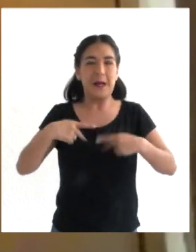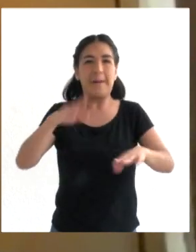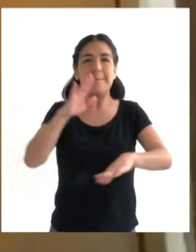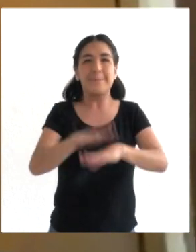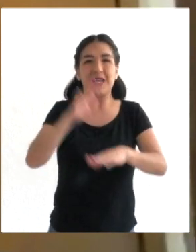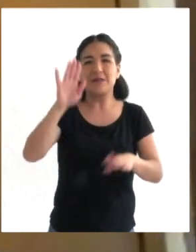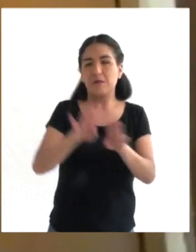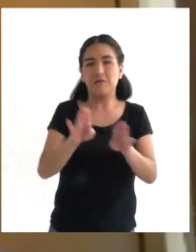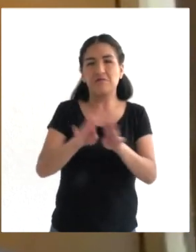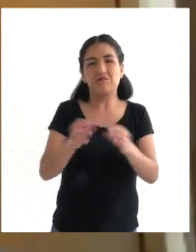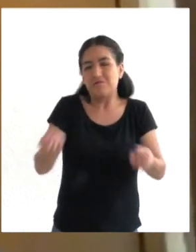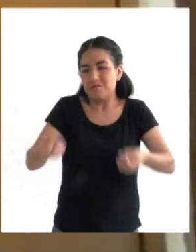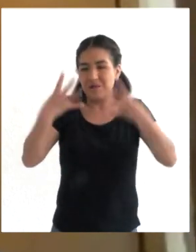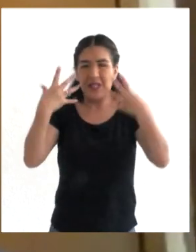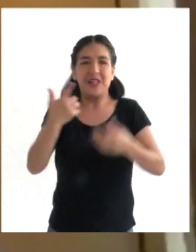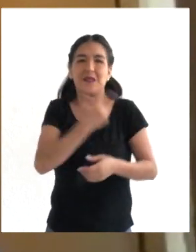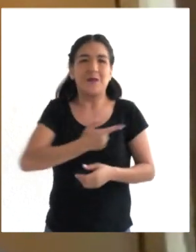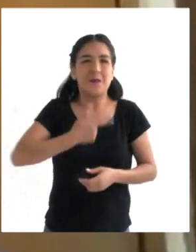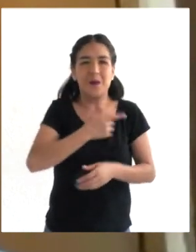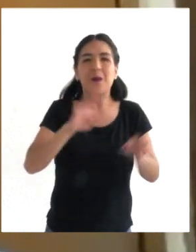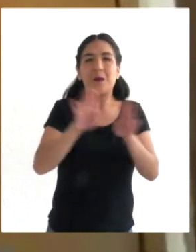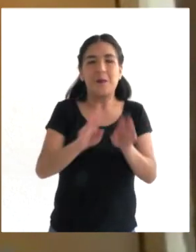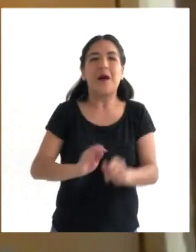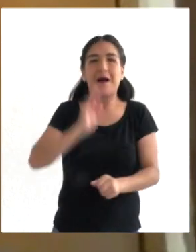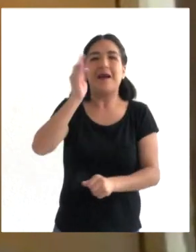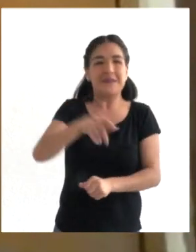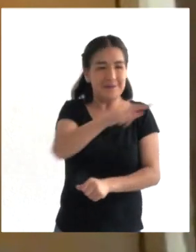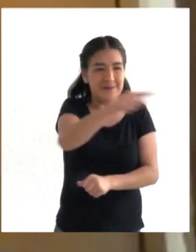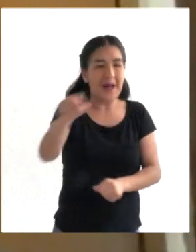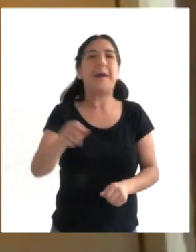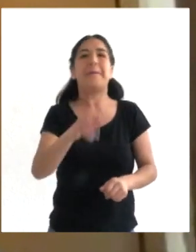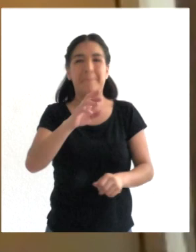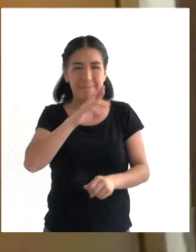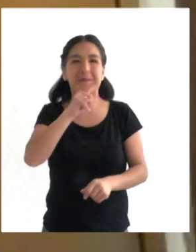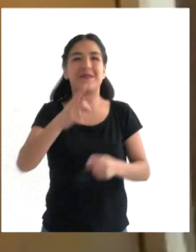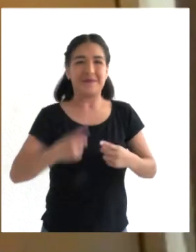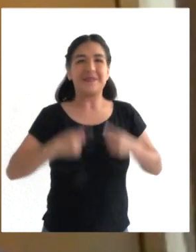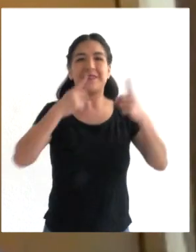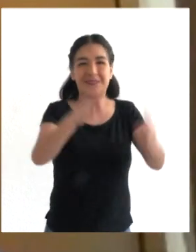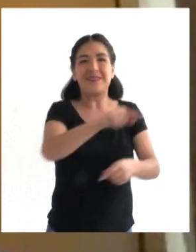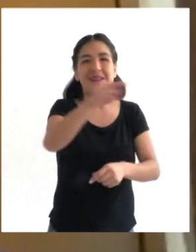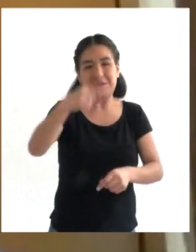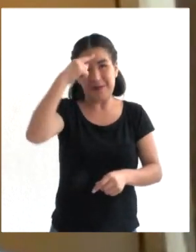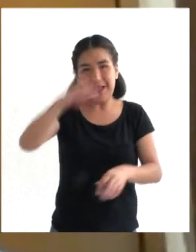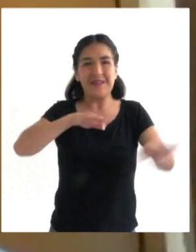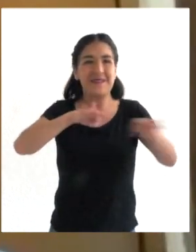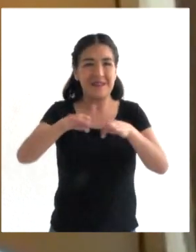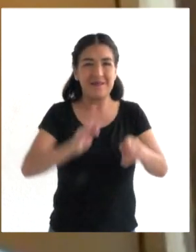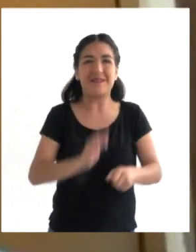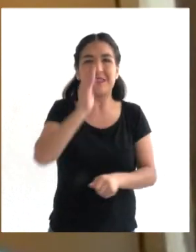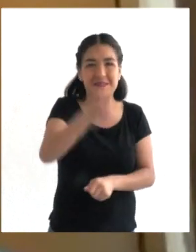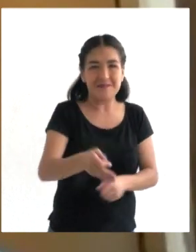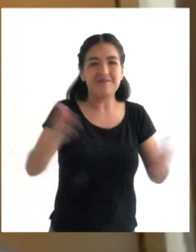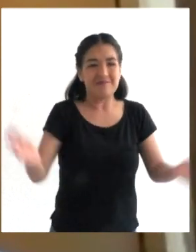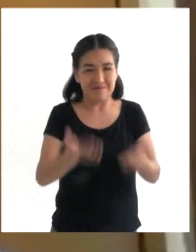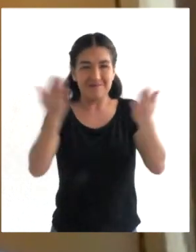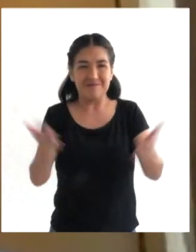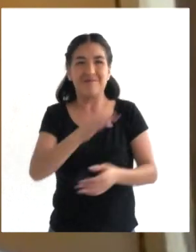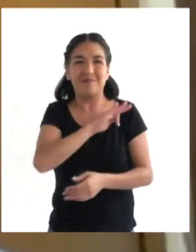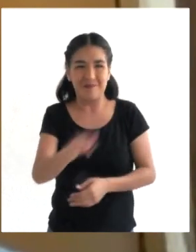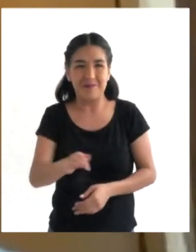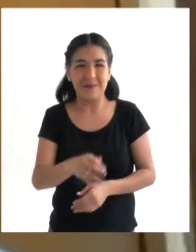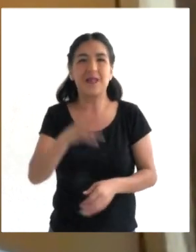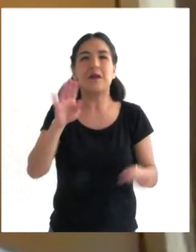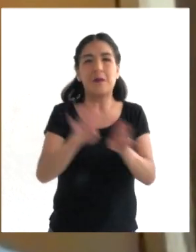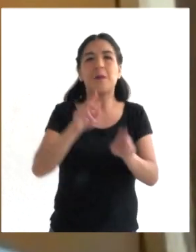más independientes porque les garantiza un mejor resultado y desempeño a la empresa y es más redituable para